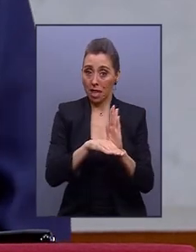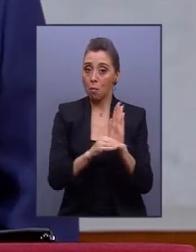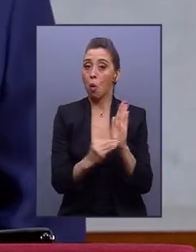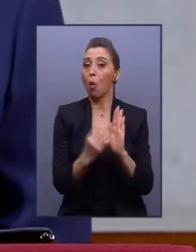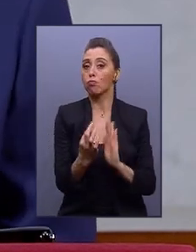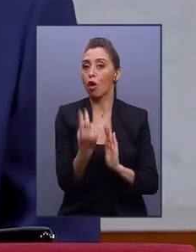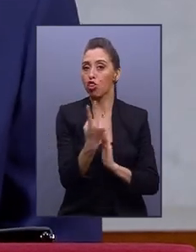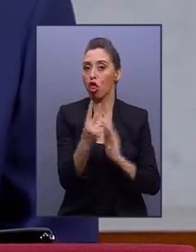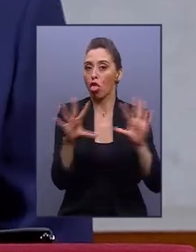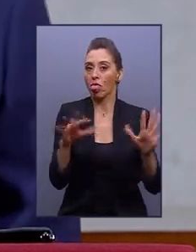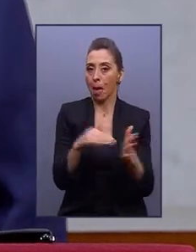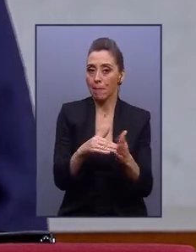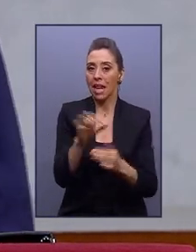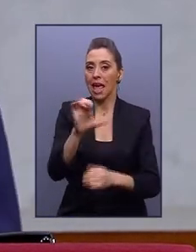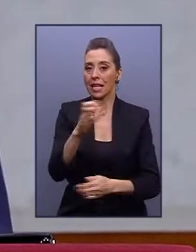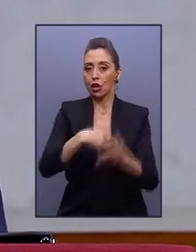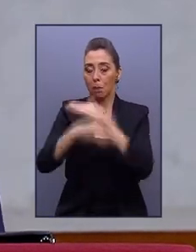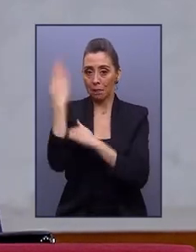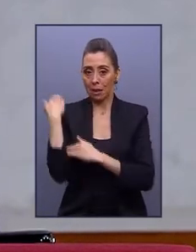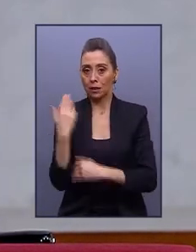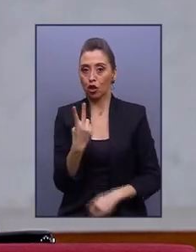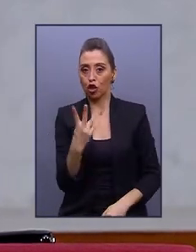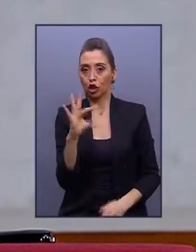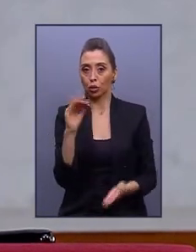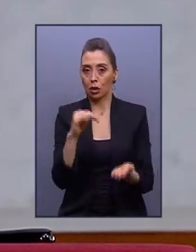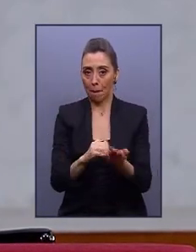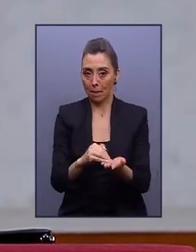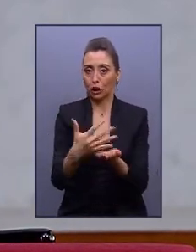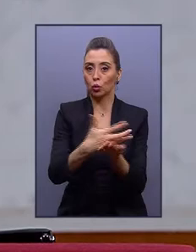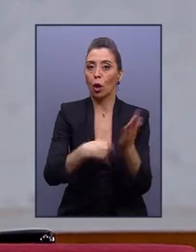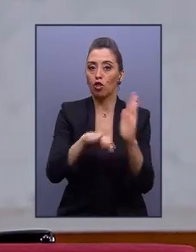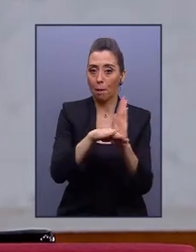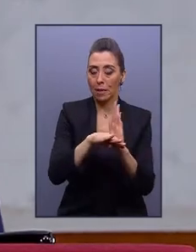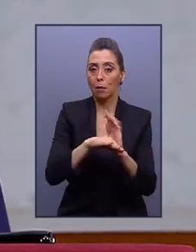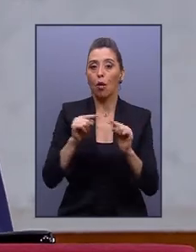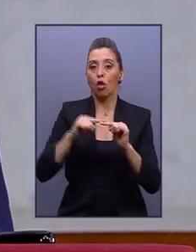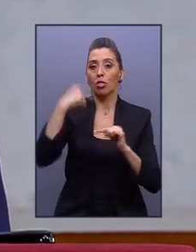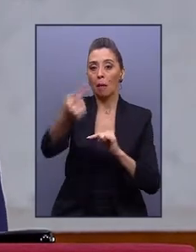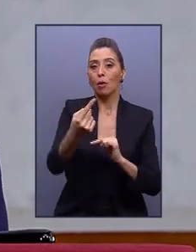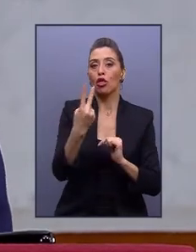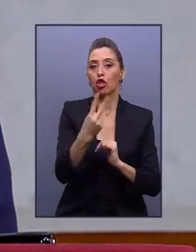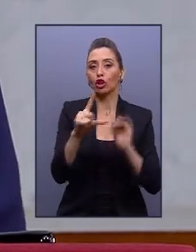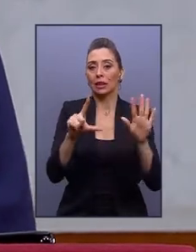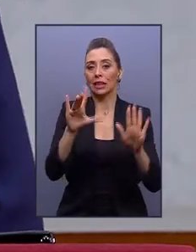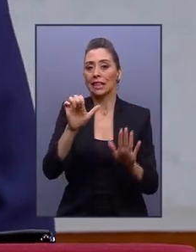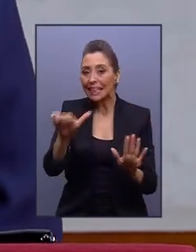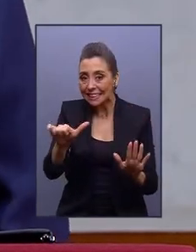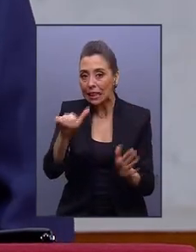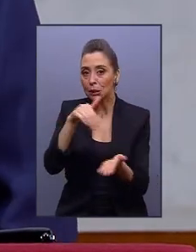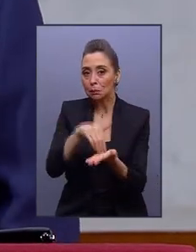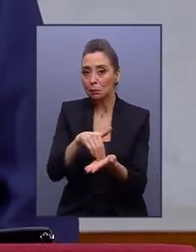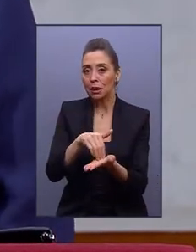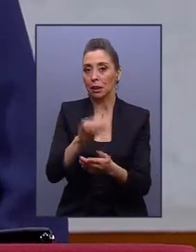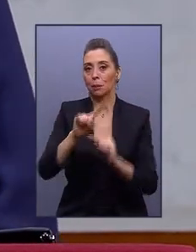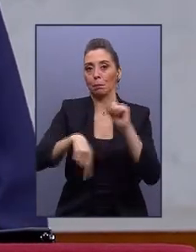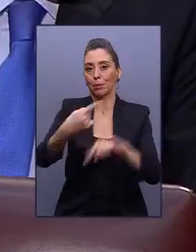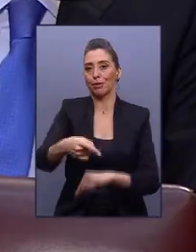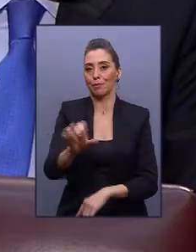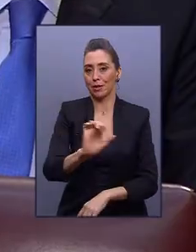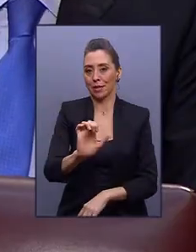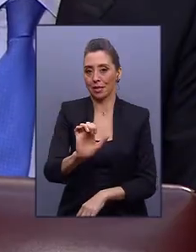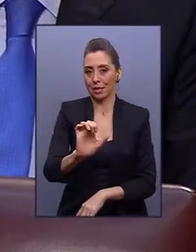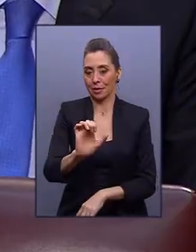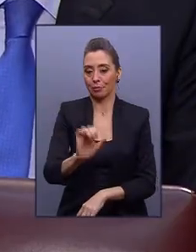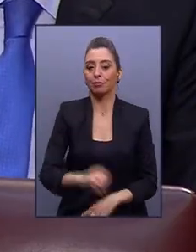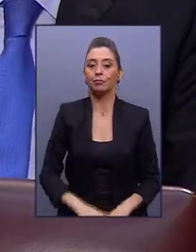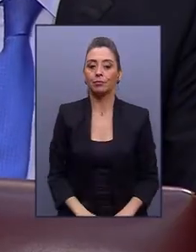pesos. En enero del año pasado llegó a 250.000 y llegará a 276.000 en enero próximo.